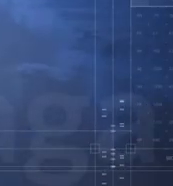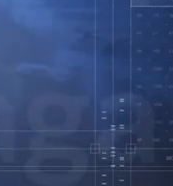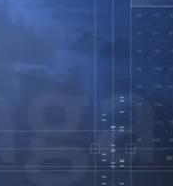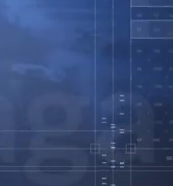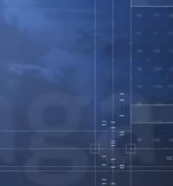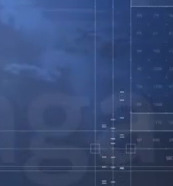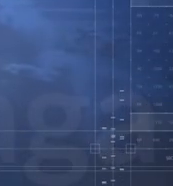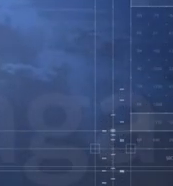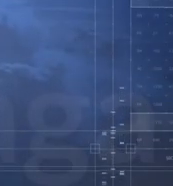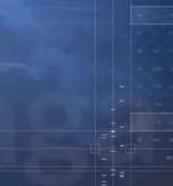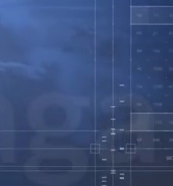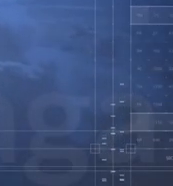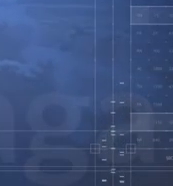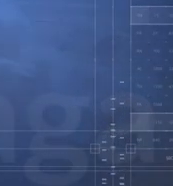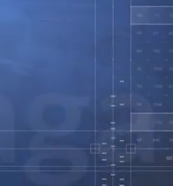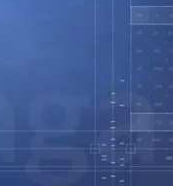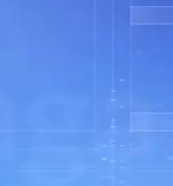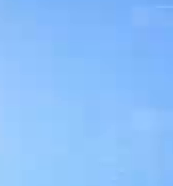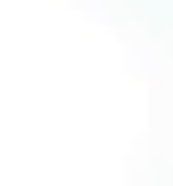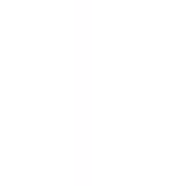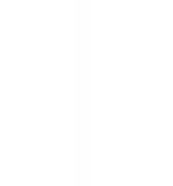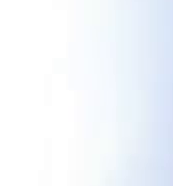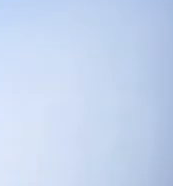esta no es manera de vivir